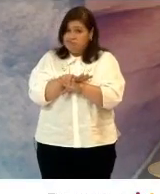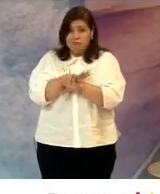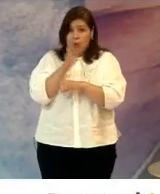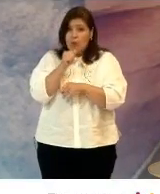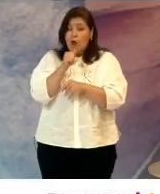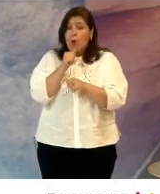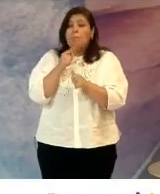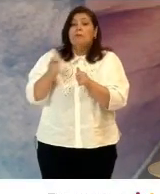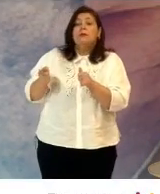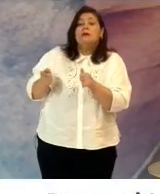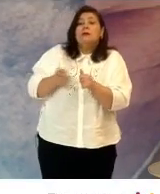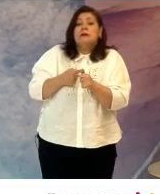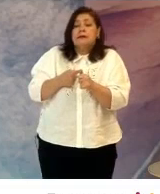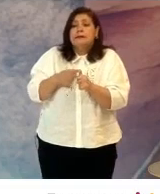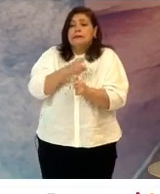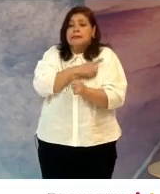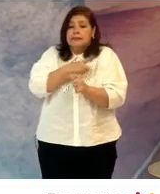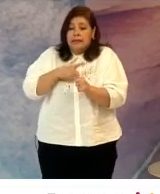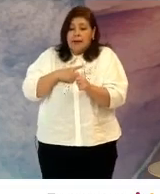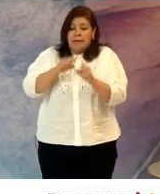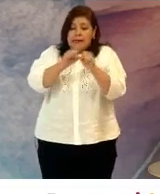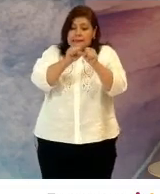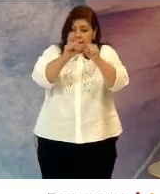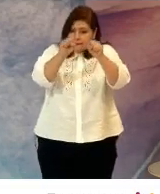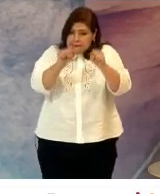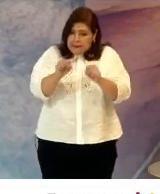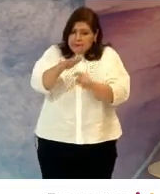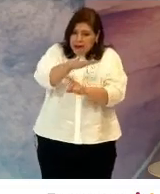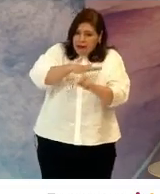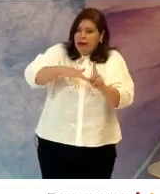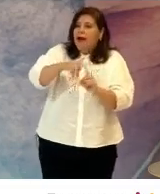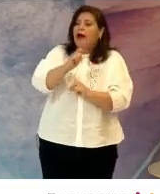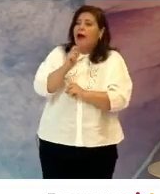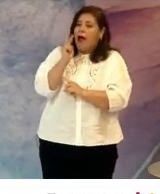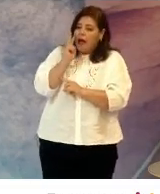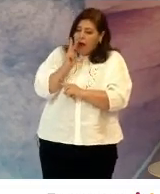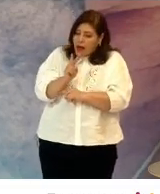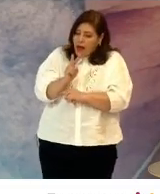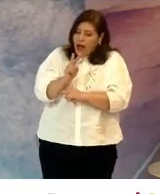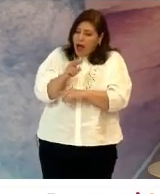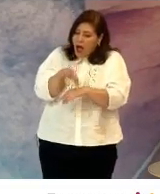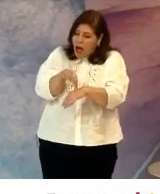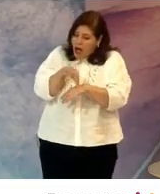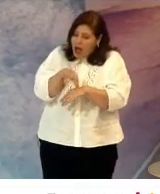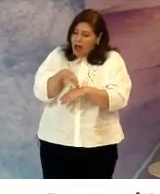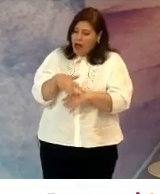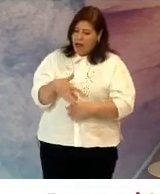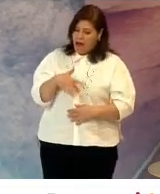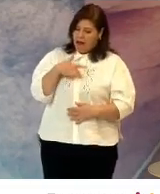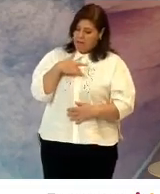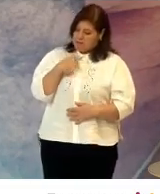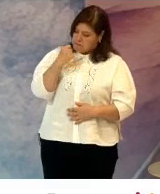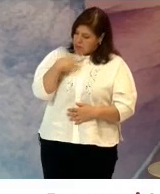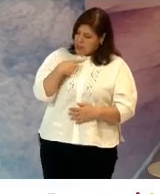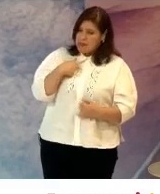hagas que el sistema vea y se sienta a sí mismo. A menos de